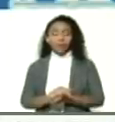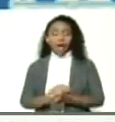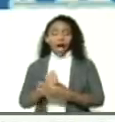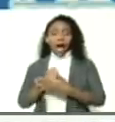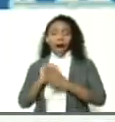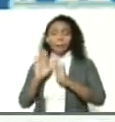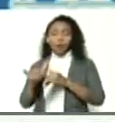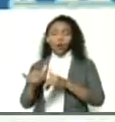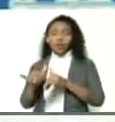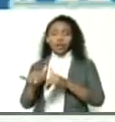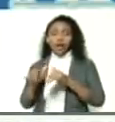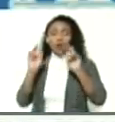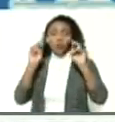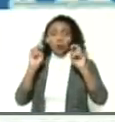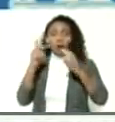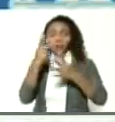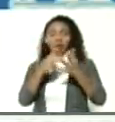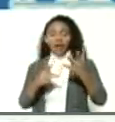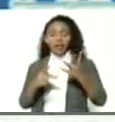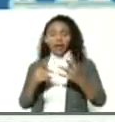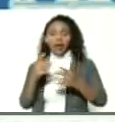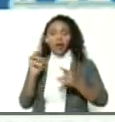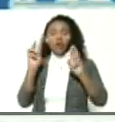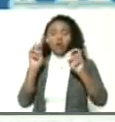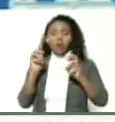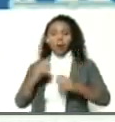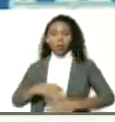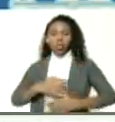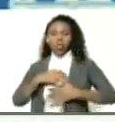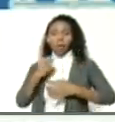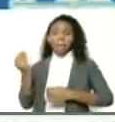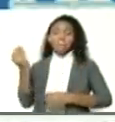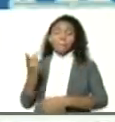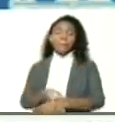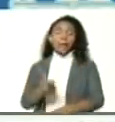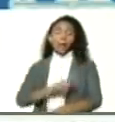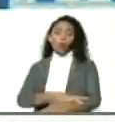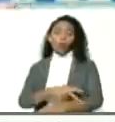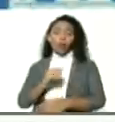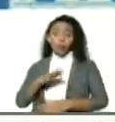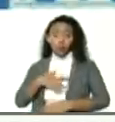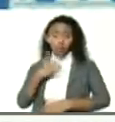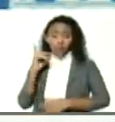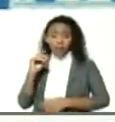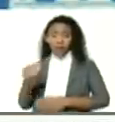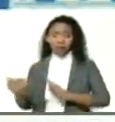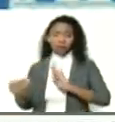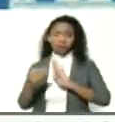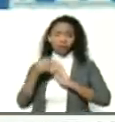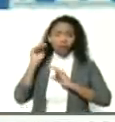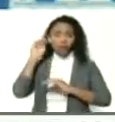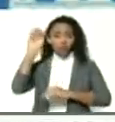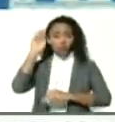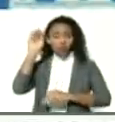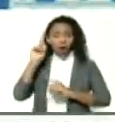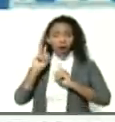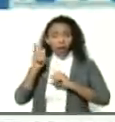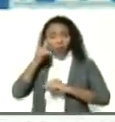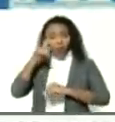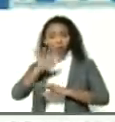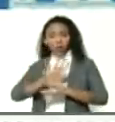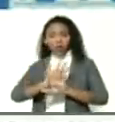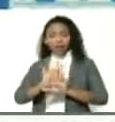favorezcan la aparición de nuevas variantes, de nuevas mutantes aún más agresivas, que puedan también afectar en futuro a estos pueblos que